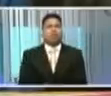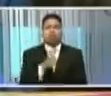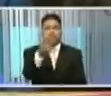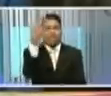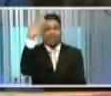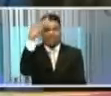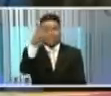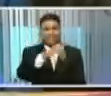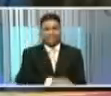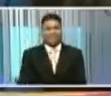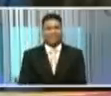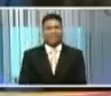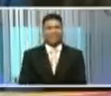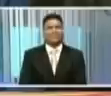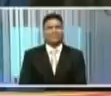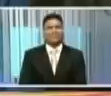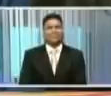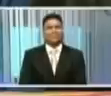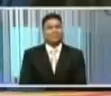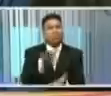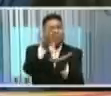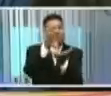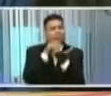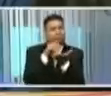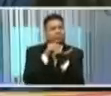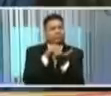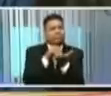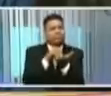ustedes lo agarren para